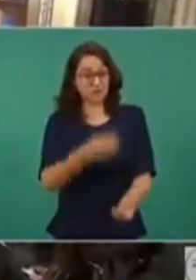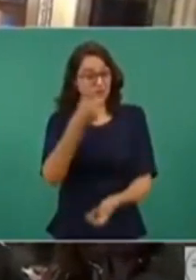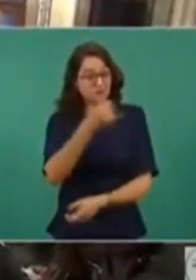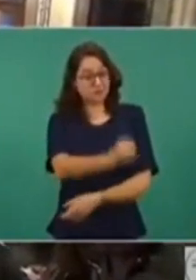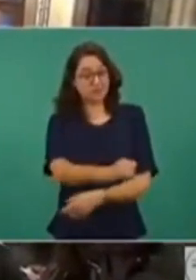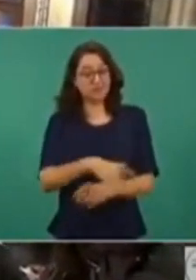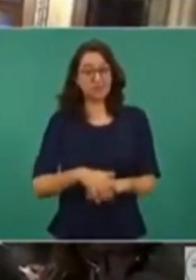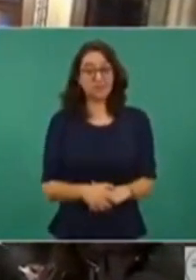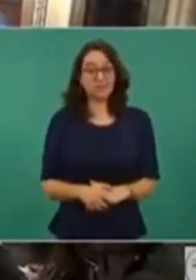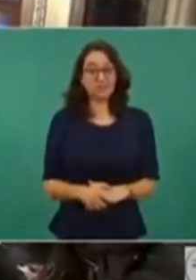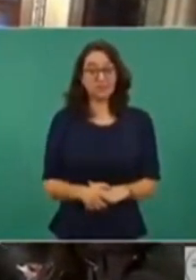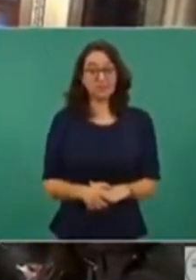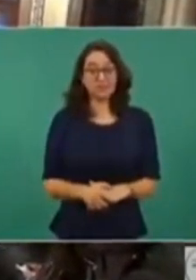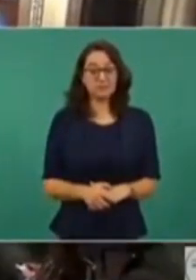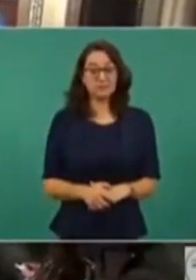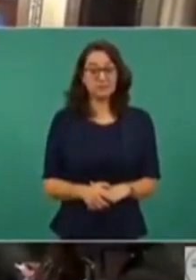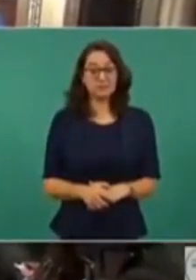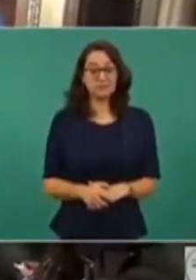Y se abandonó,